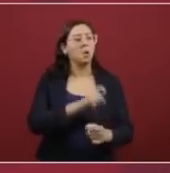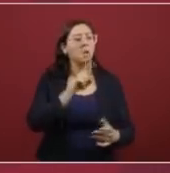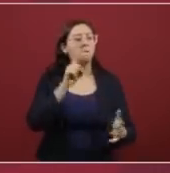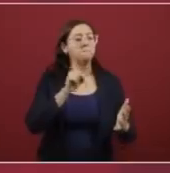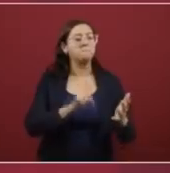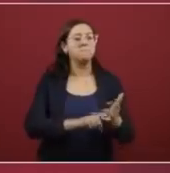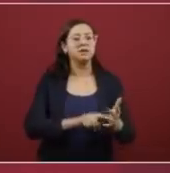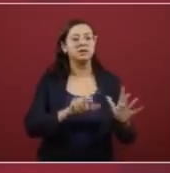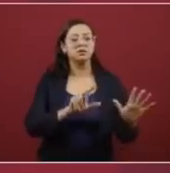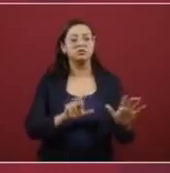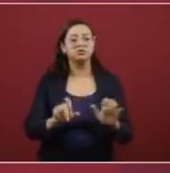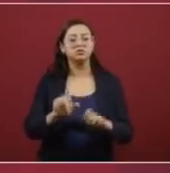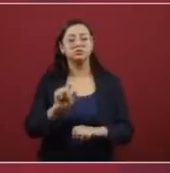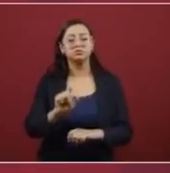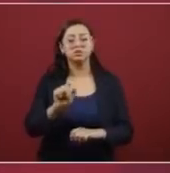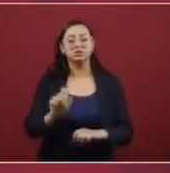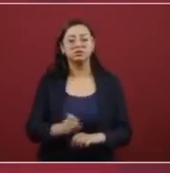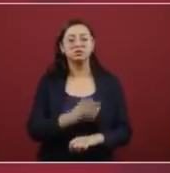1824.